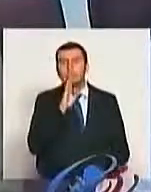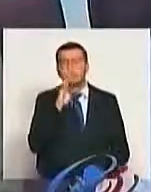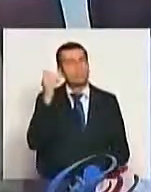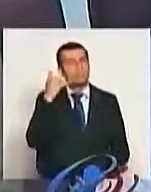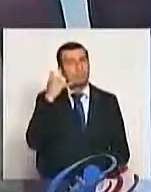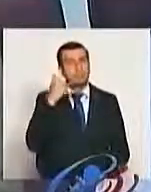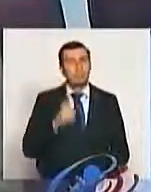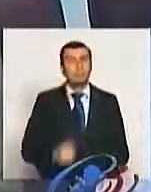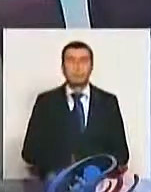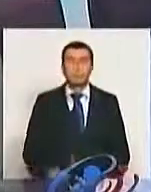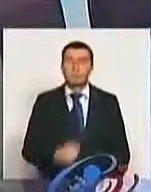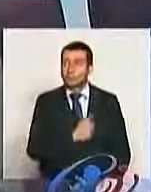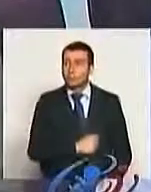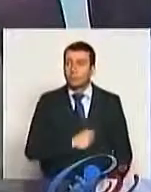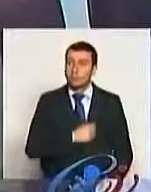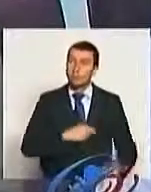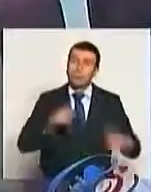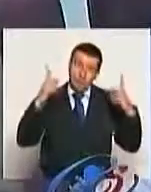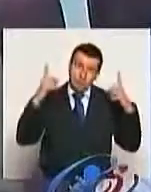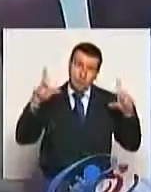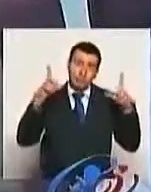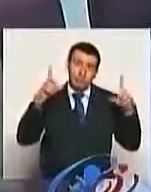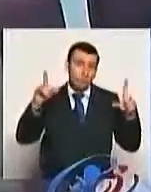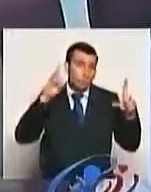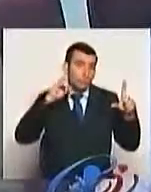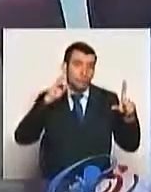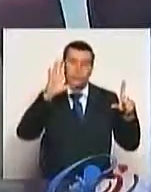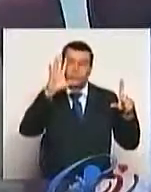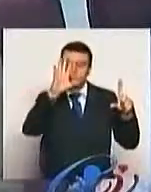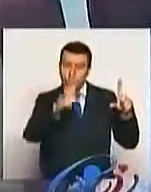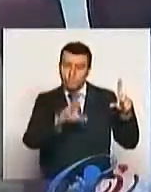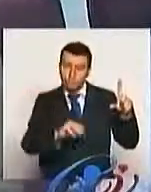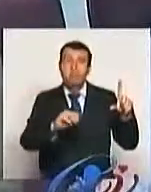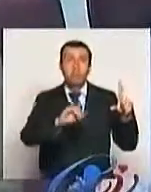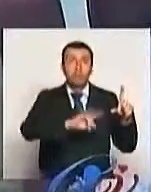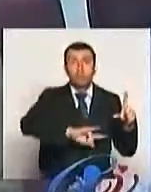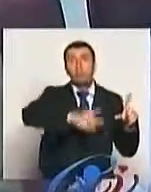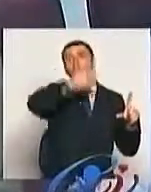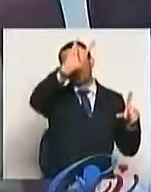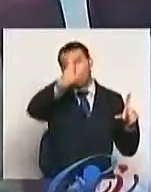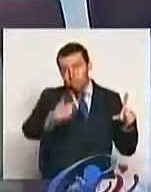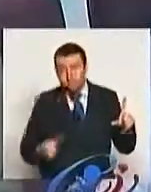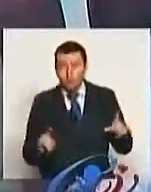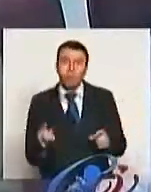Le merman al televisor, por favor, para que no tengan el retorno del satélite. Por favor, con la pregunta.